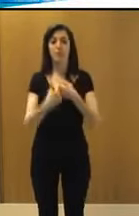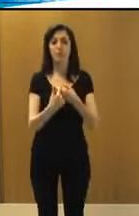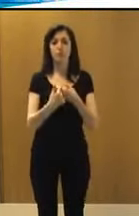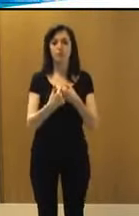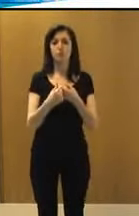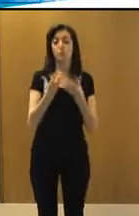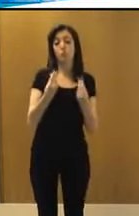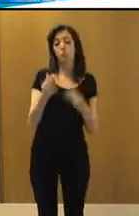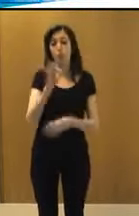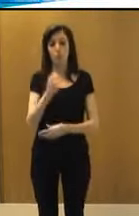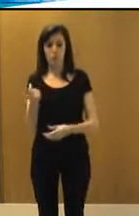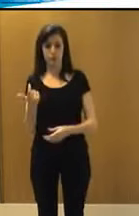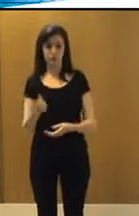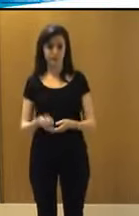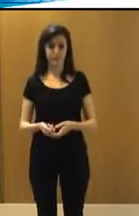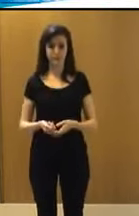social.